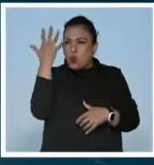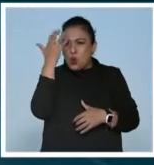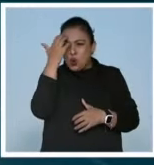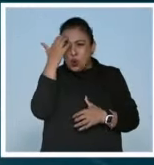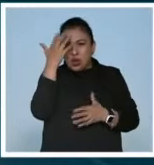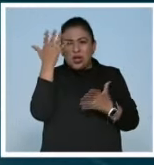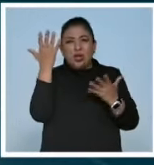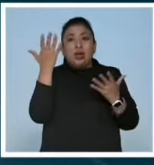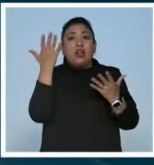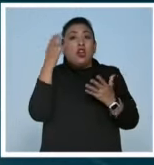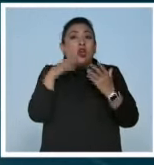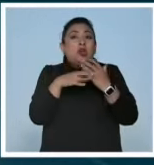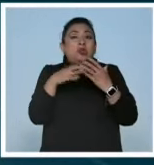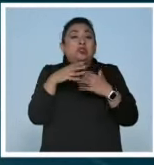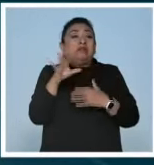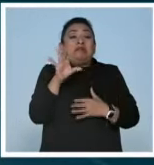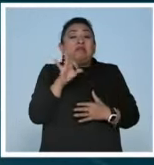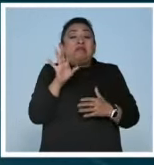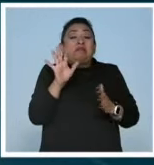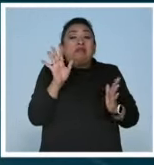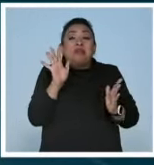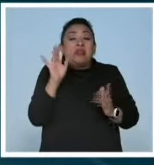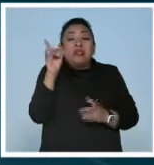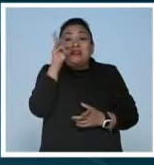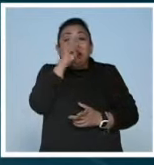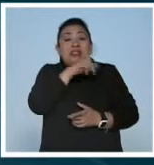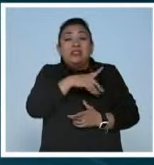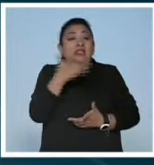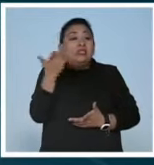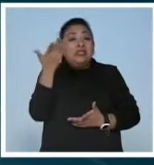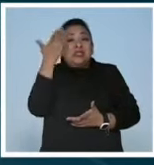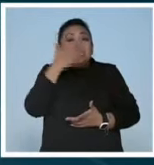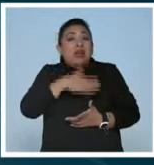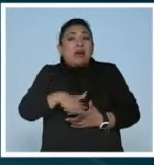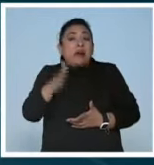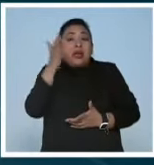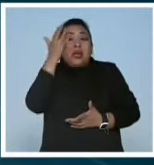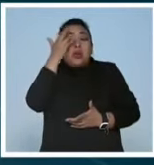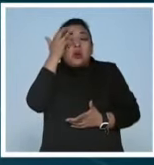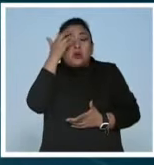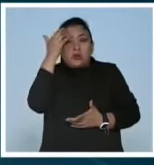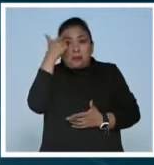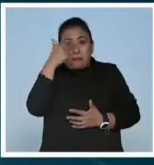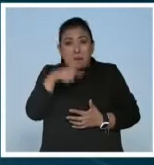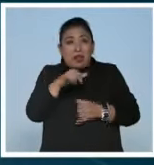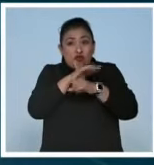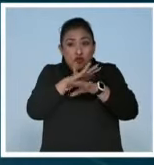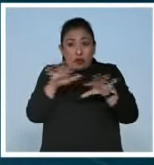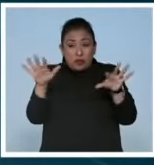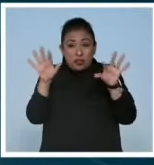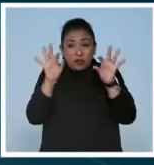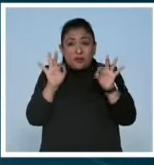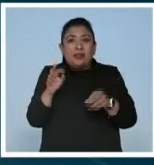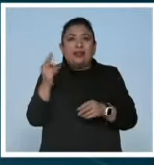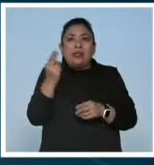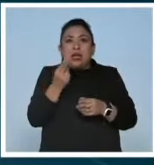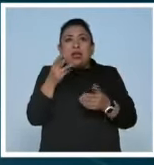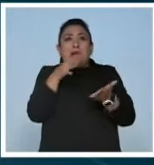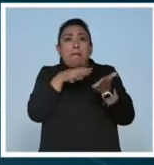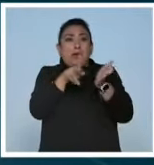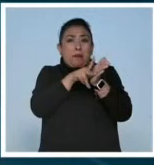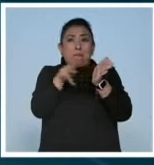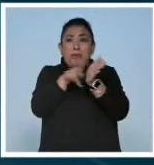de cosas que de otra forma era muy difícil lograr, porque para poder estar informado necesitaba uno leer miles